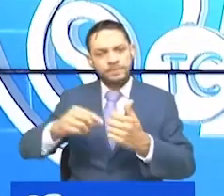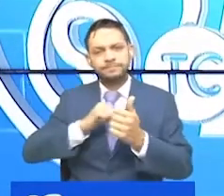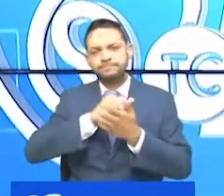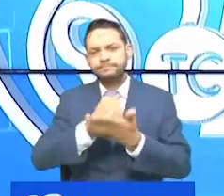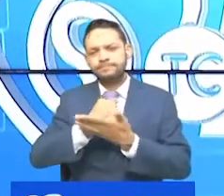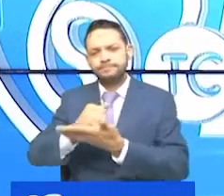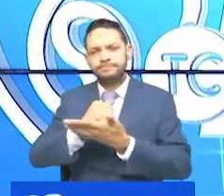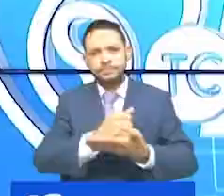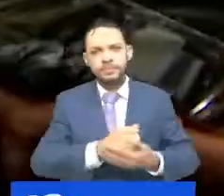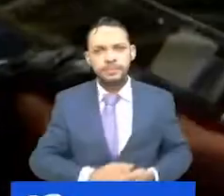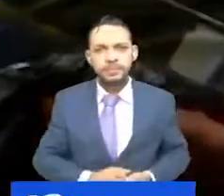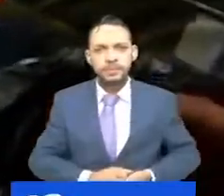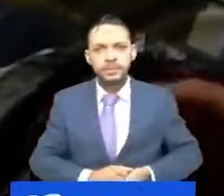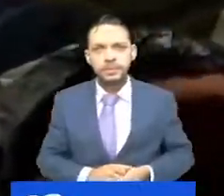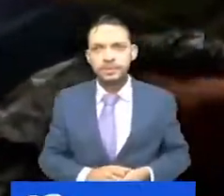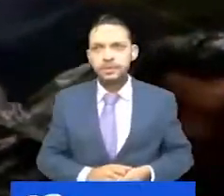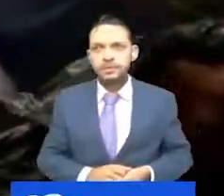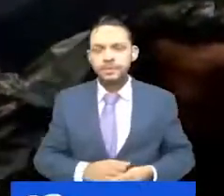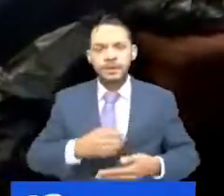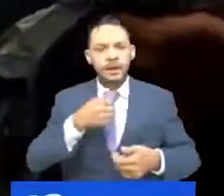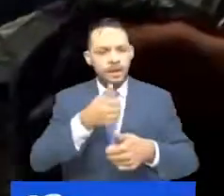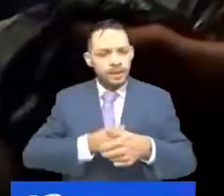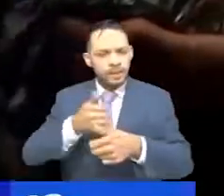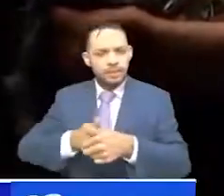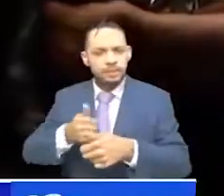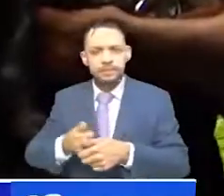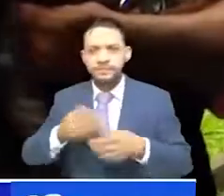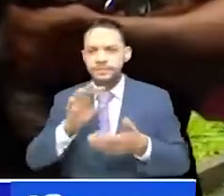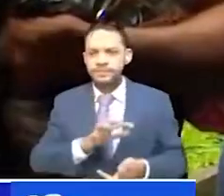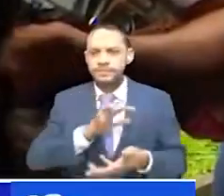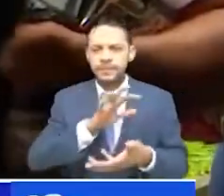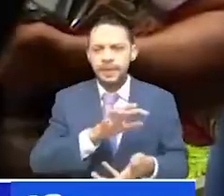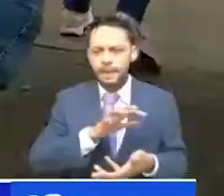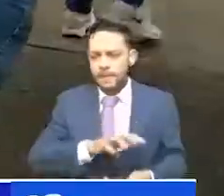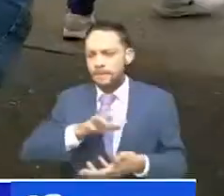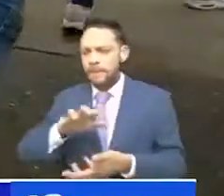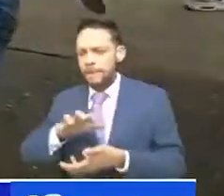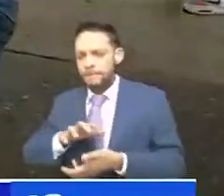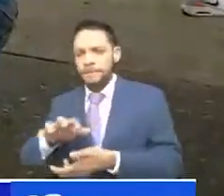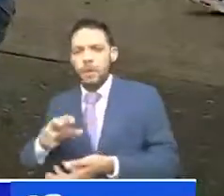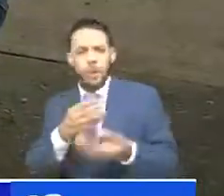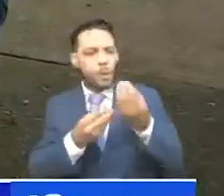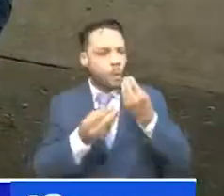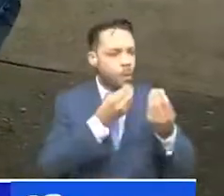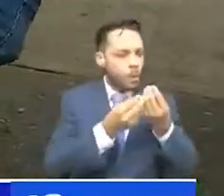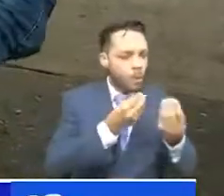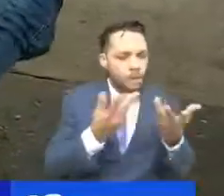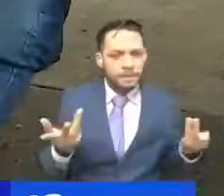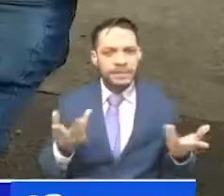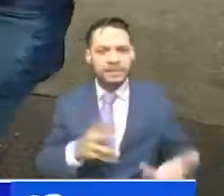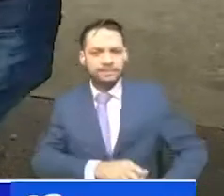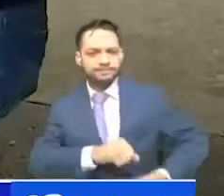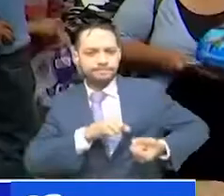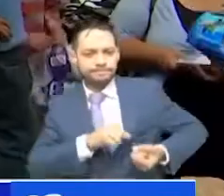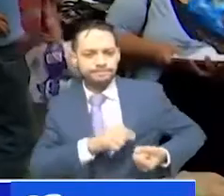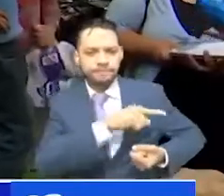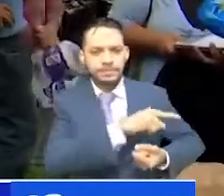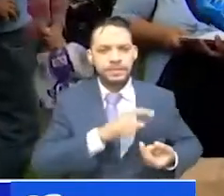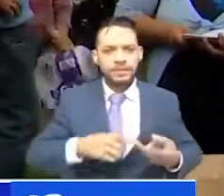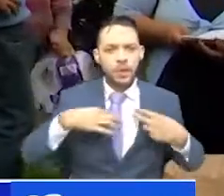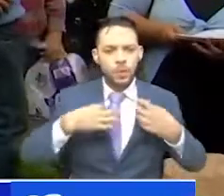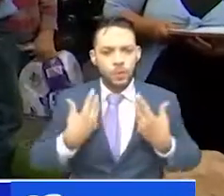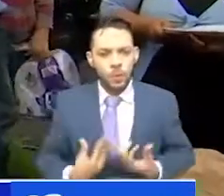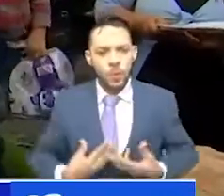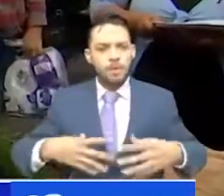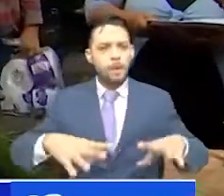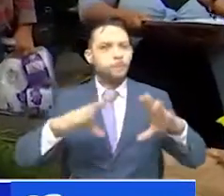Risaralda. Una a una han sido entregadas estas ayudas que van desde mercados, ropa, elementos de primera necesidad,